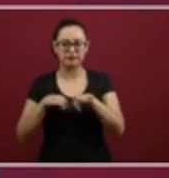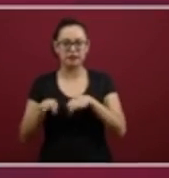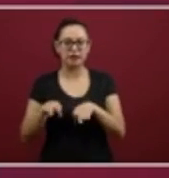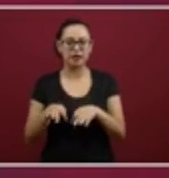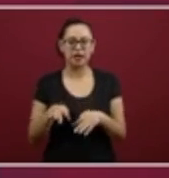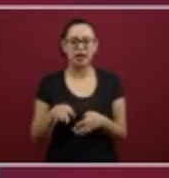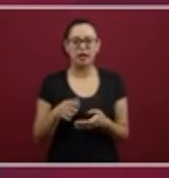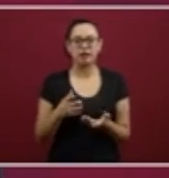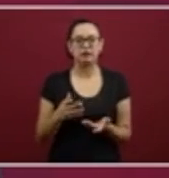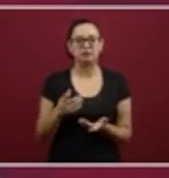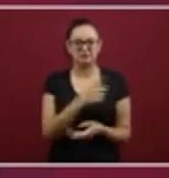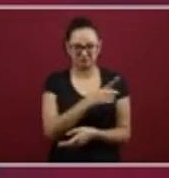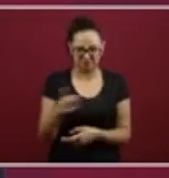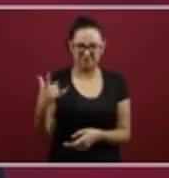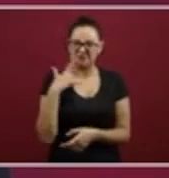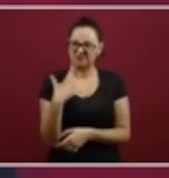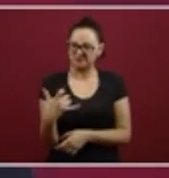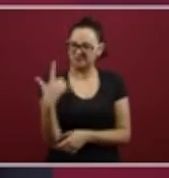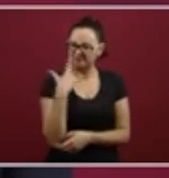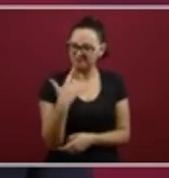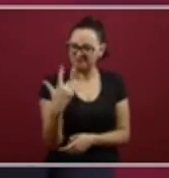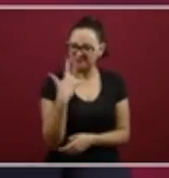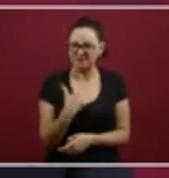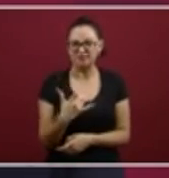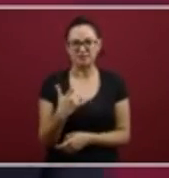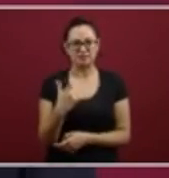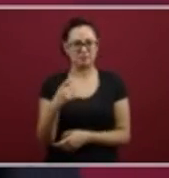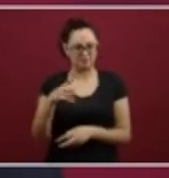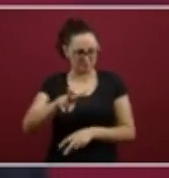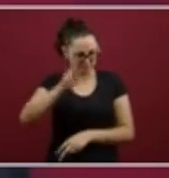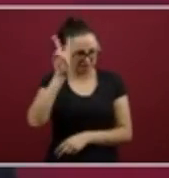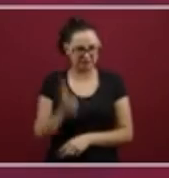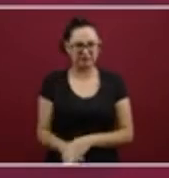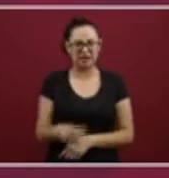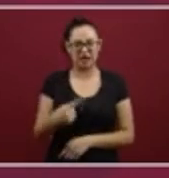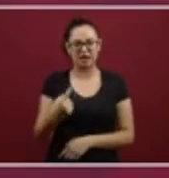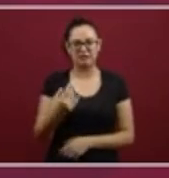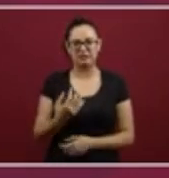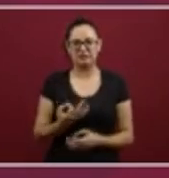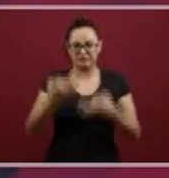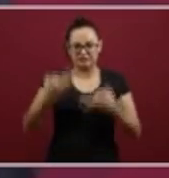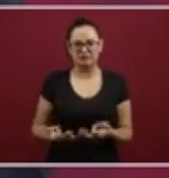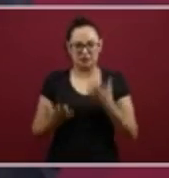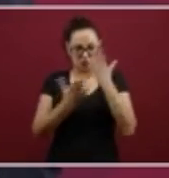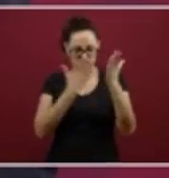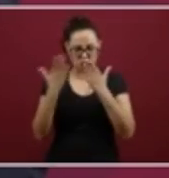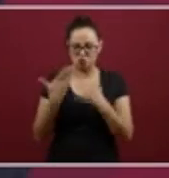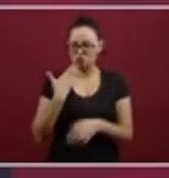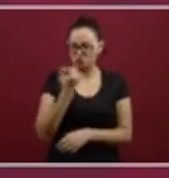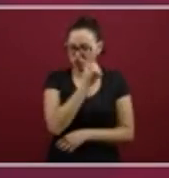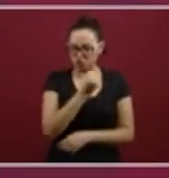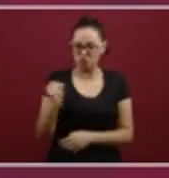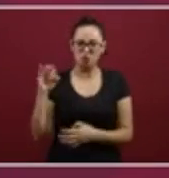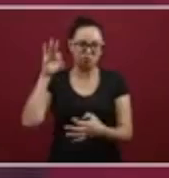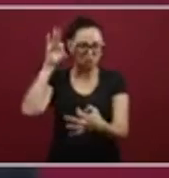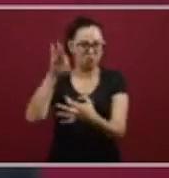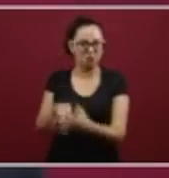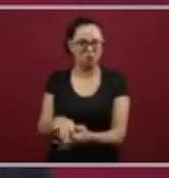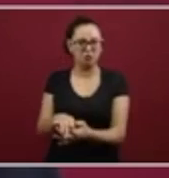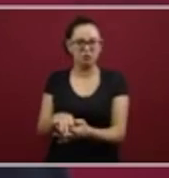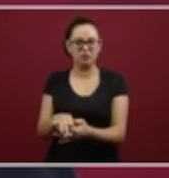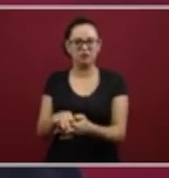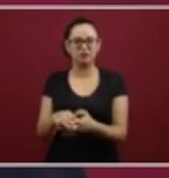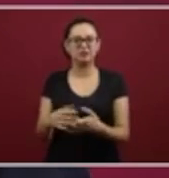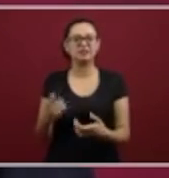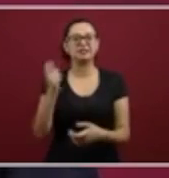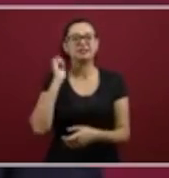se entregaban, que tenían mística, se les decía que tenían